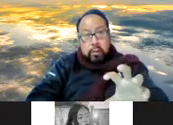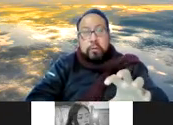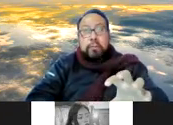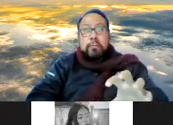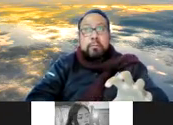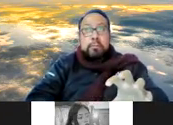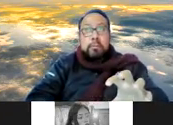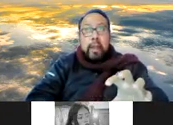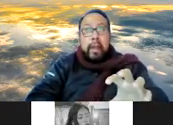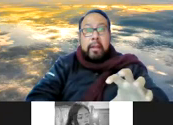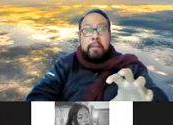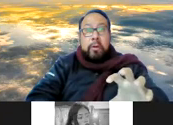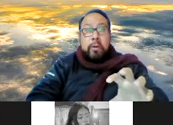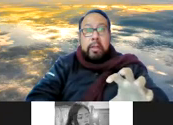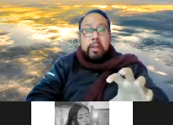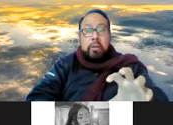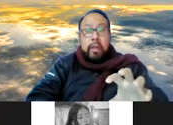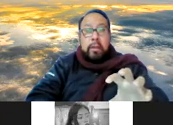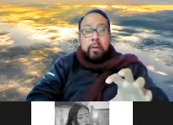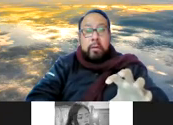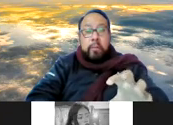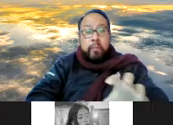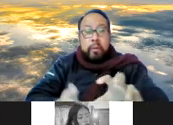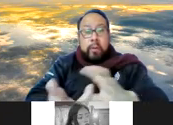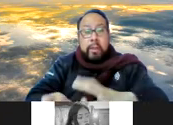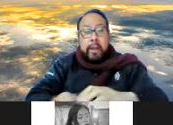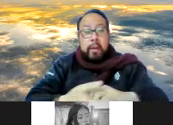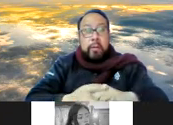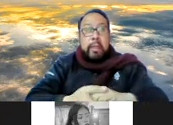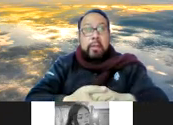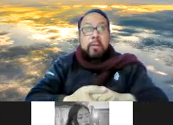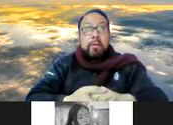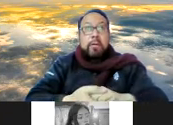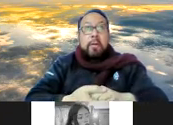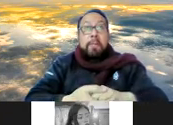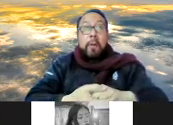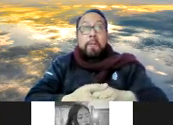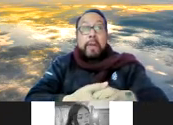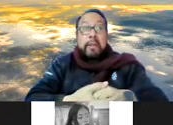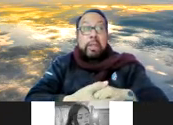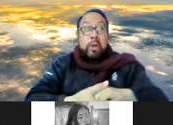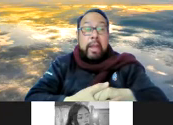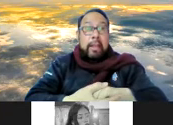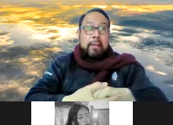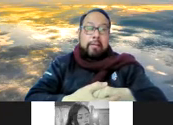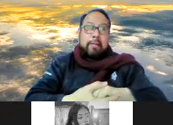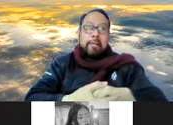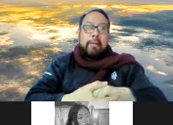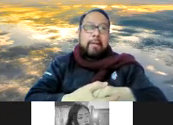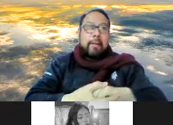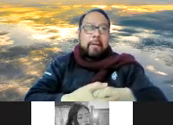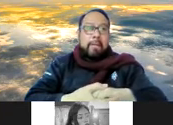presentar un texto académico y el texto académico nos va a llevar a un texto profesional,